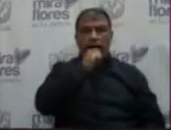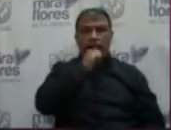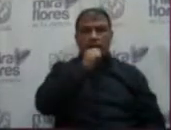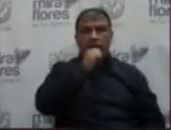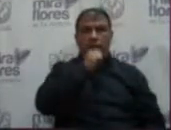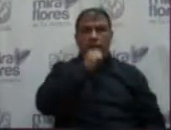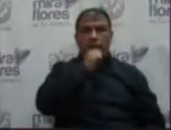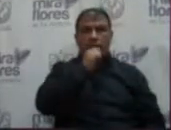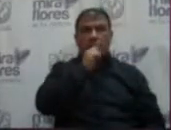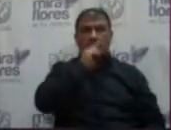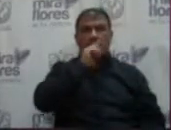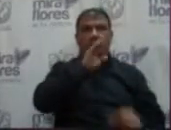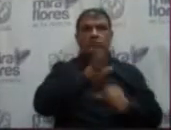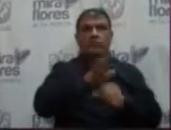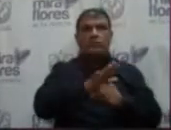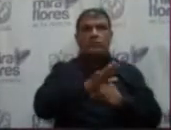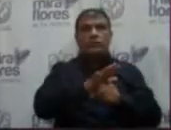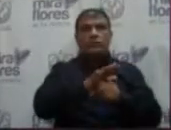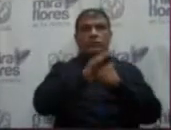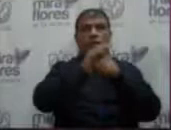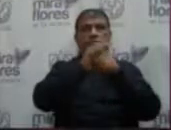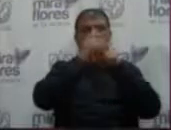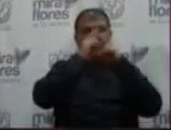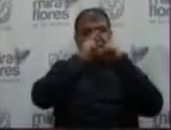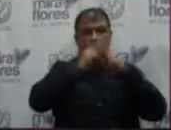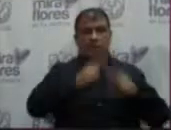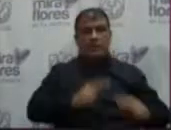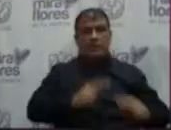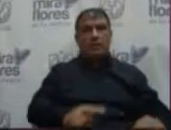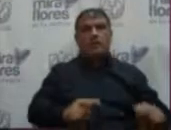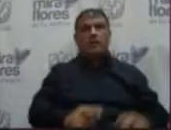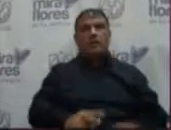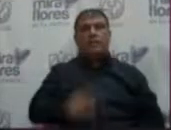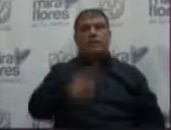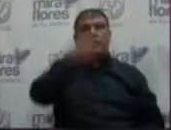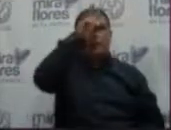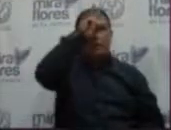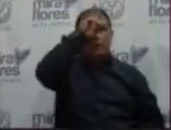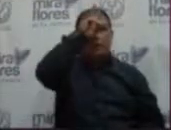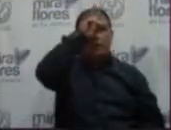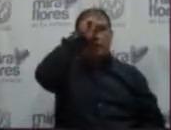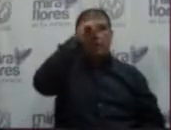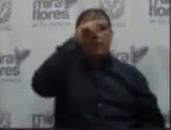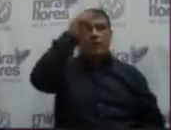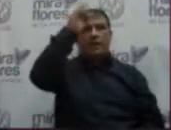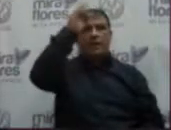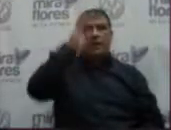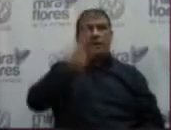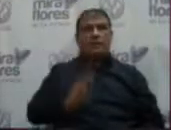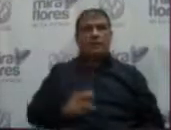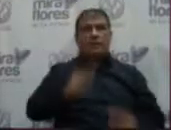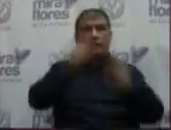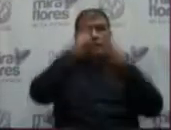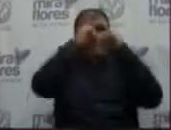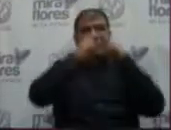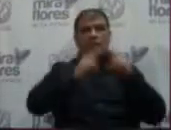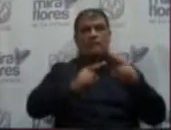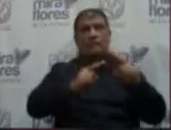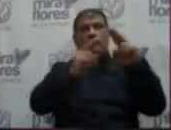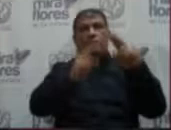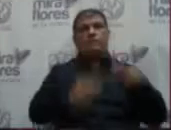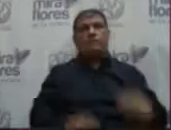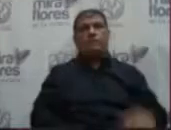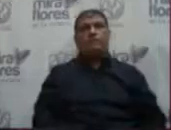que faltemos al voto solemne que la patria al eterno